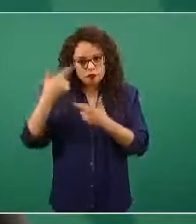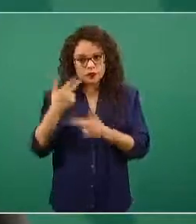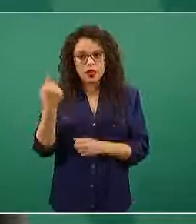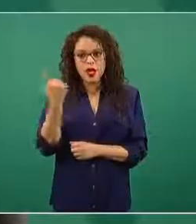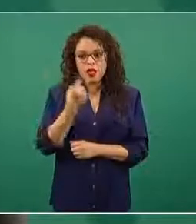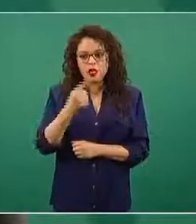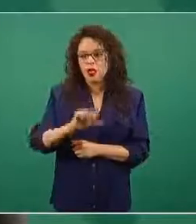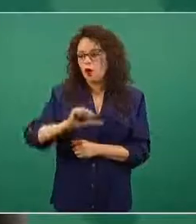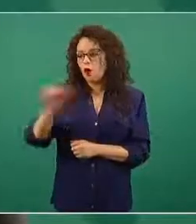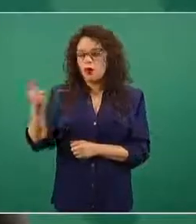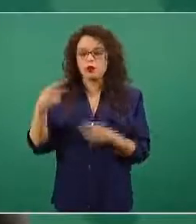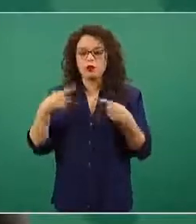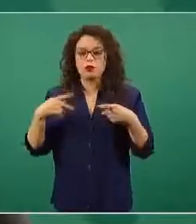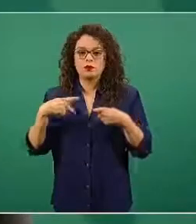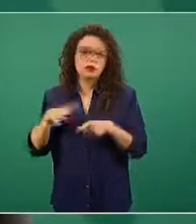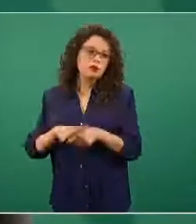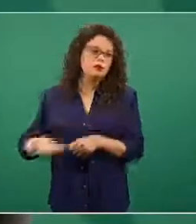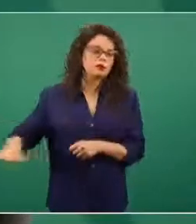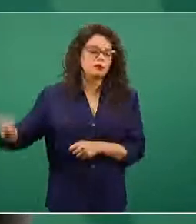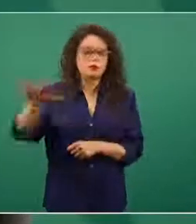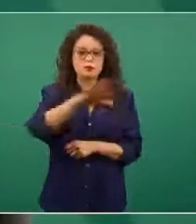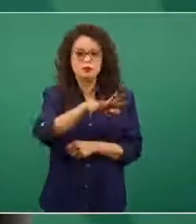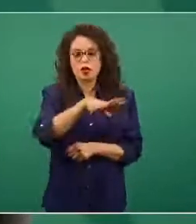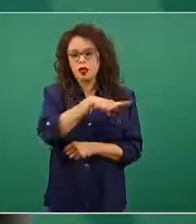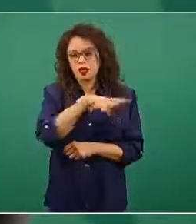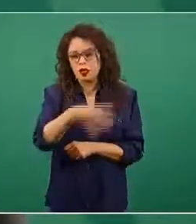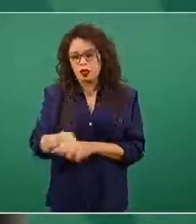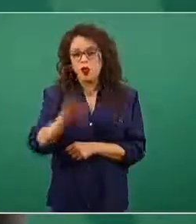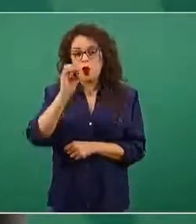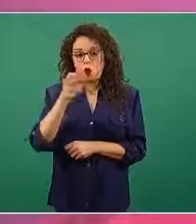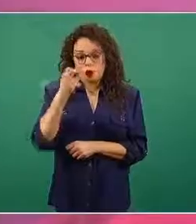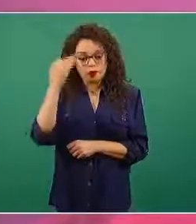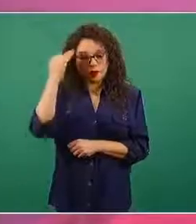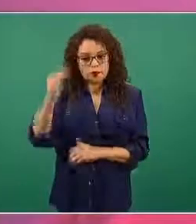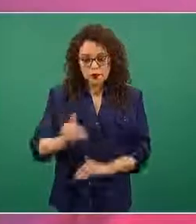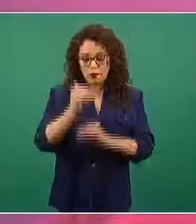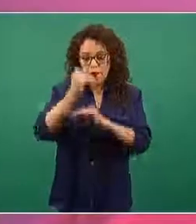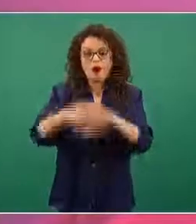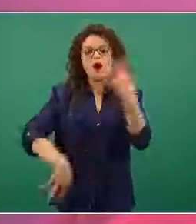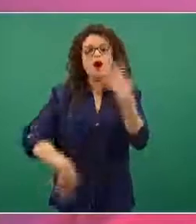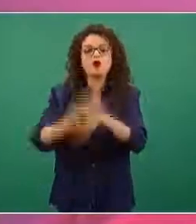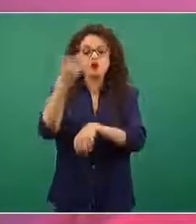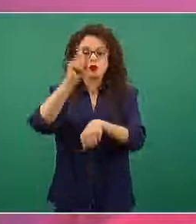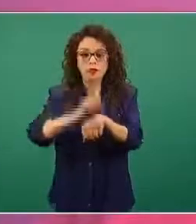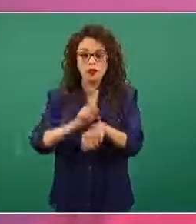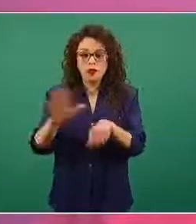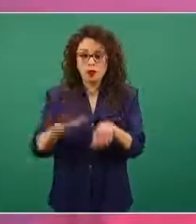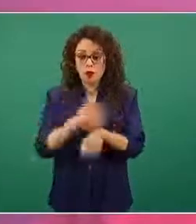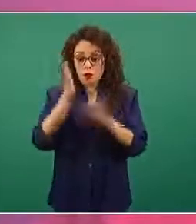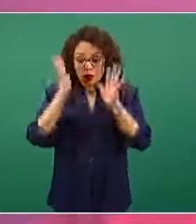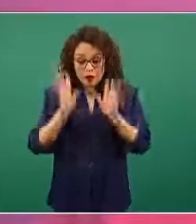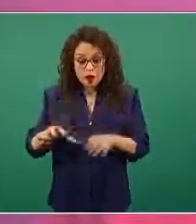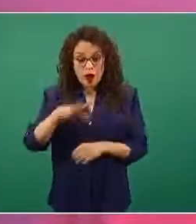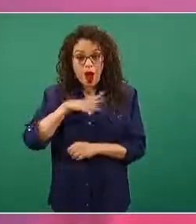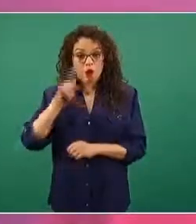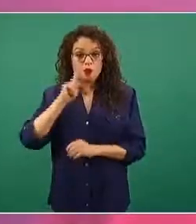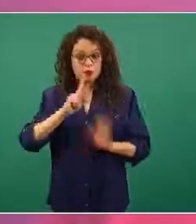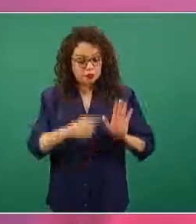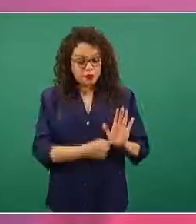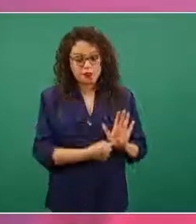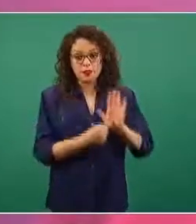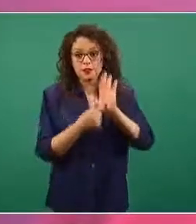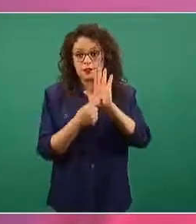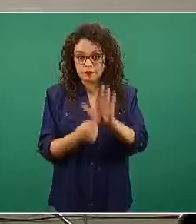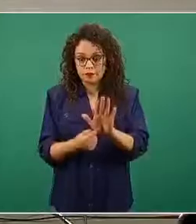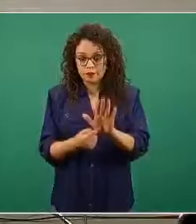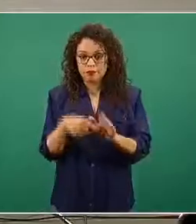regular, digamos, en la población o en estos periodos de 14 días, porque una vez demostrado que hubo ya una remisión de